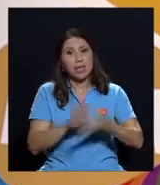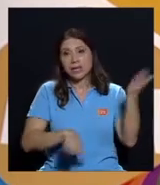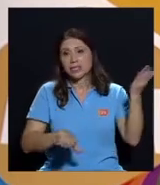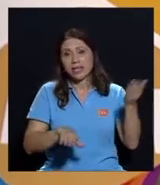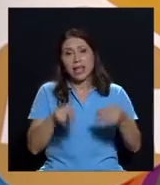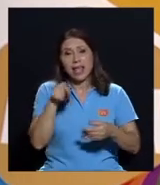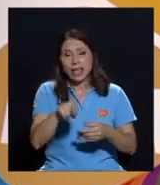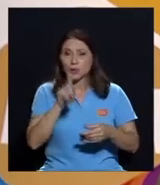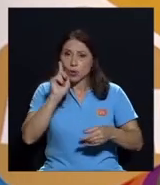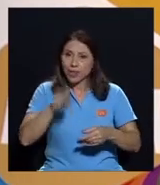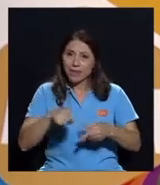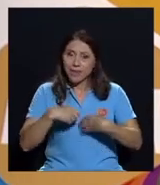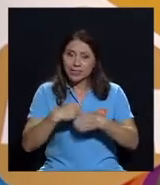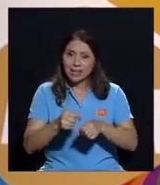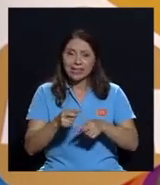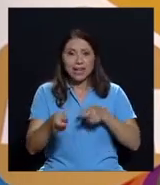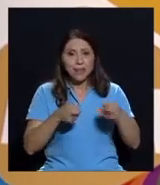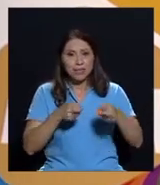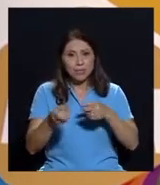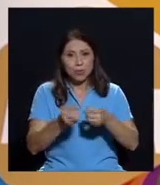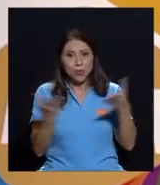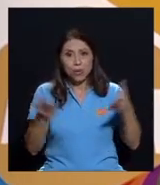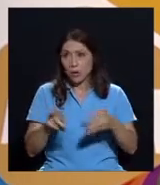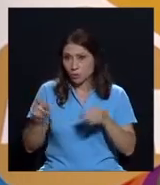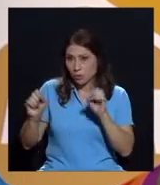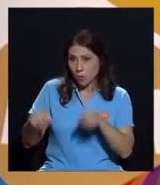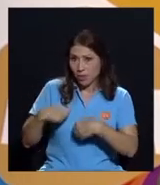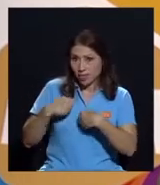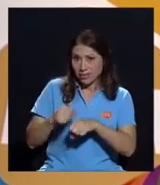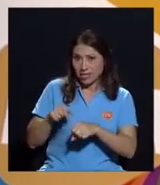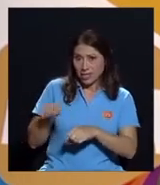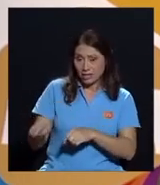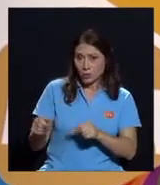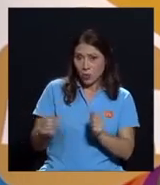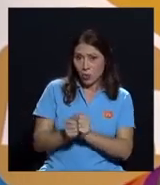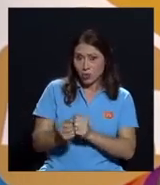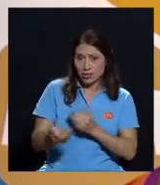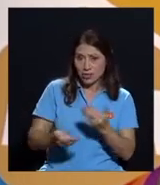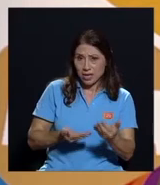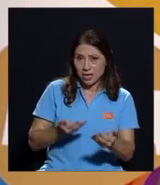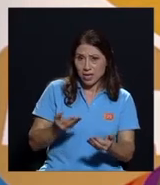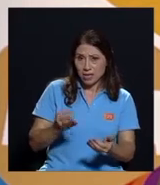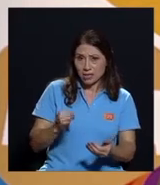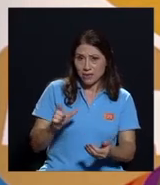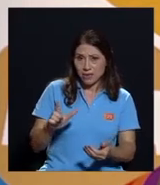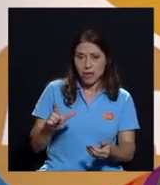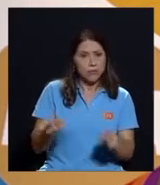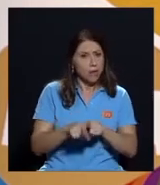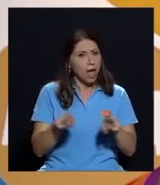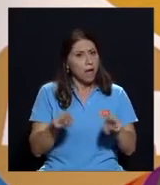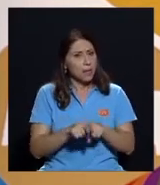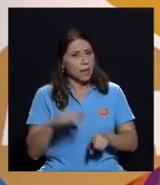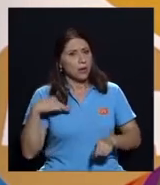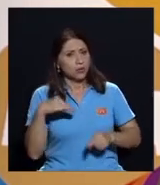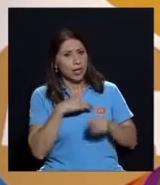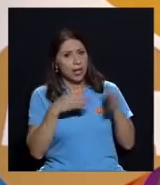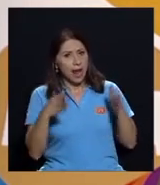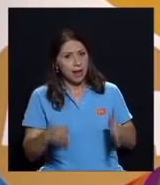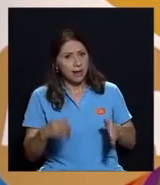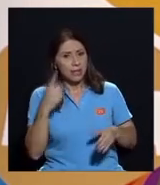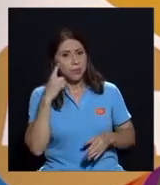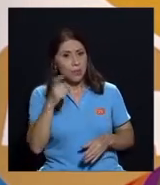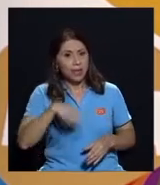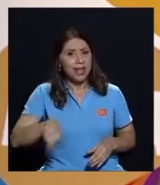la ley de la administración pública y usted puede hacer eso con sus listas y bill una no haber a los jerarcas también porque esos son las directrices